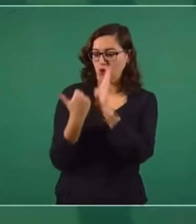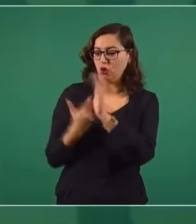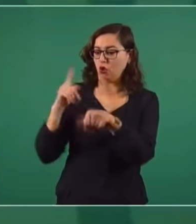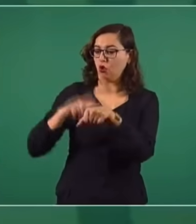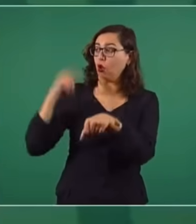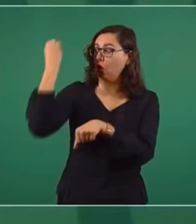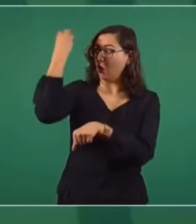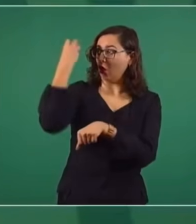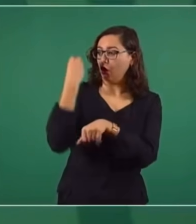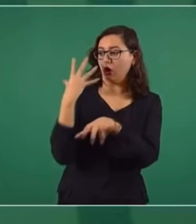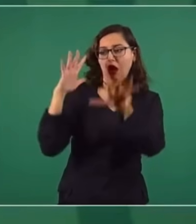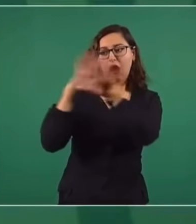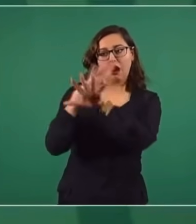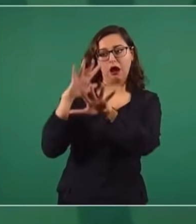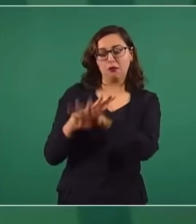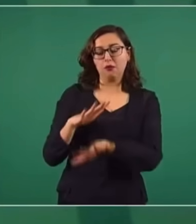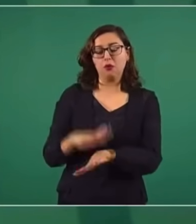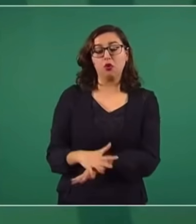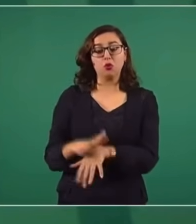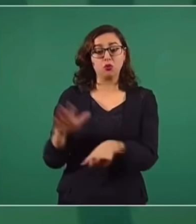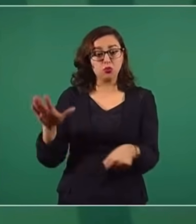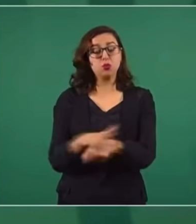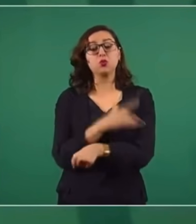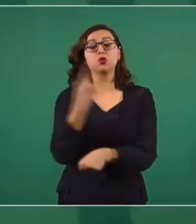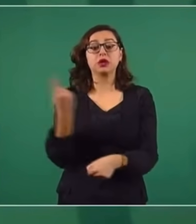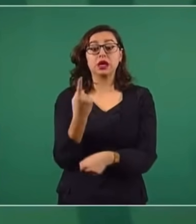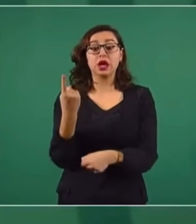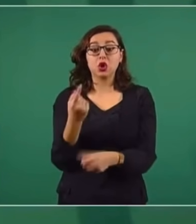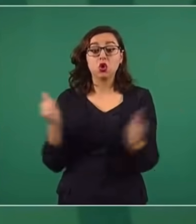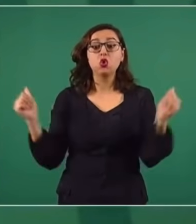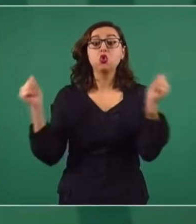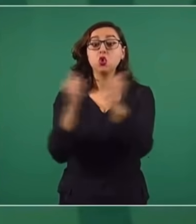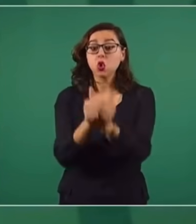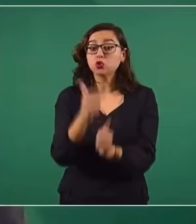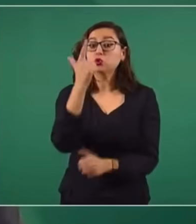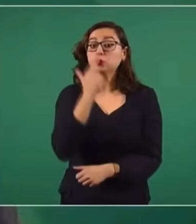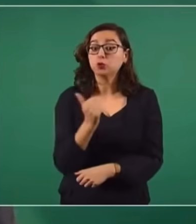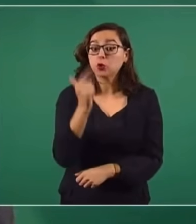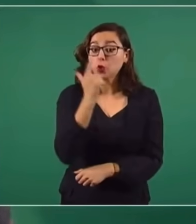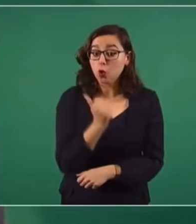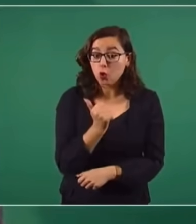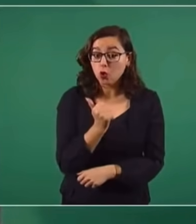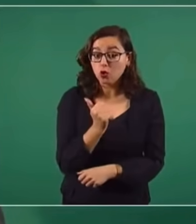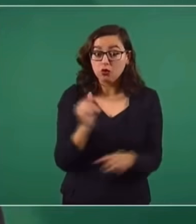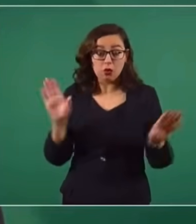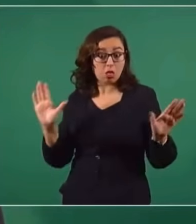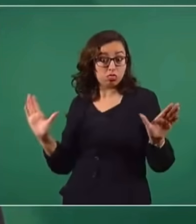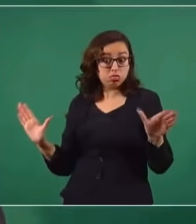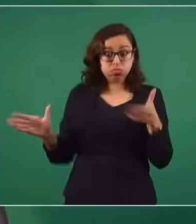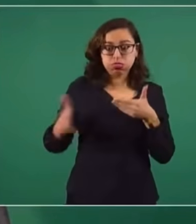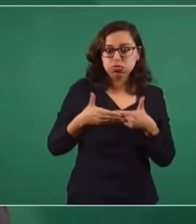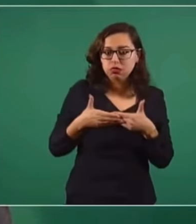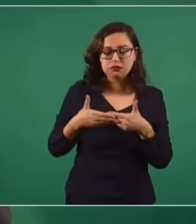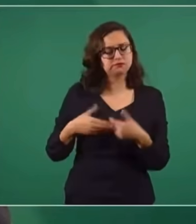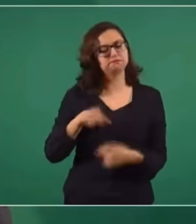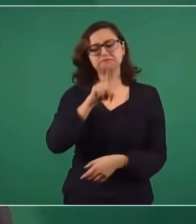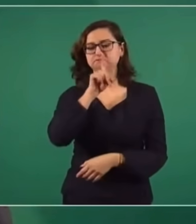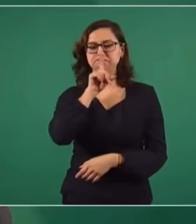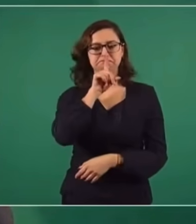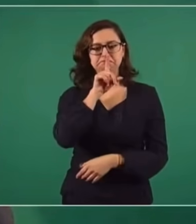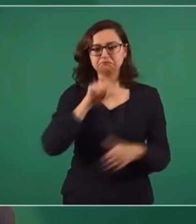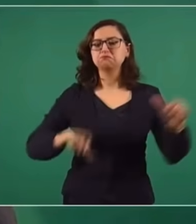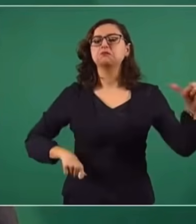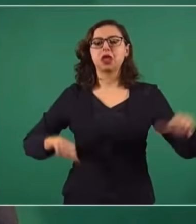COVID, porque ya, incluso en el color más alto de la escala, ya no implica cierres absolutos. Y hay